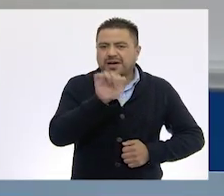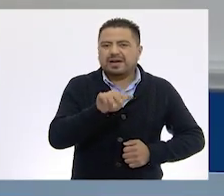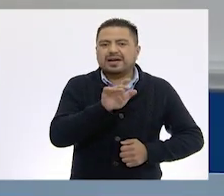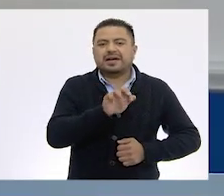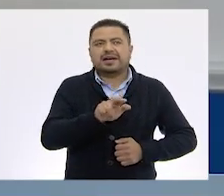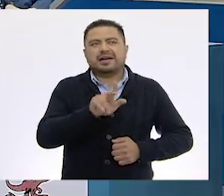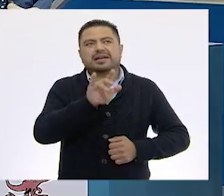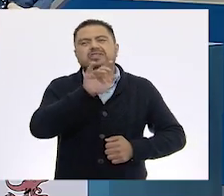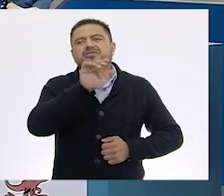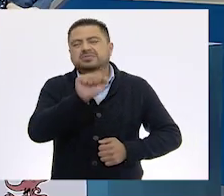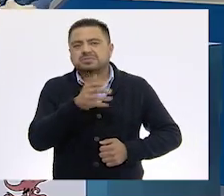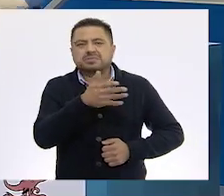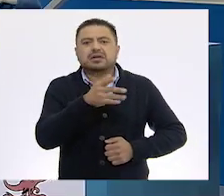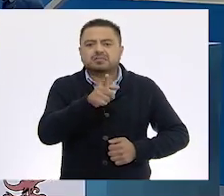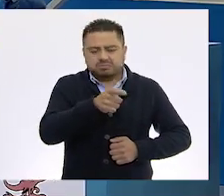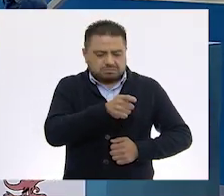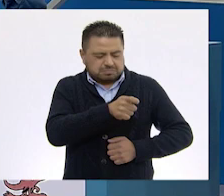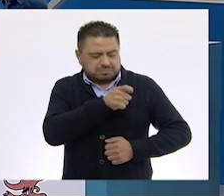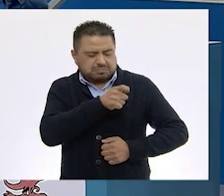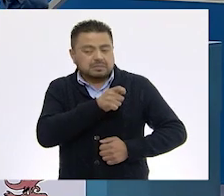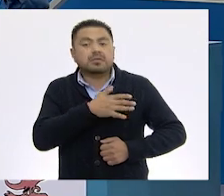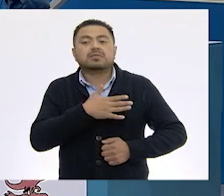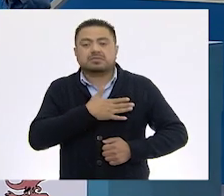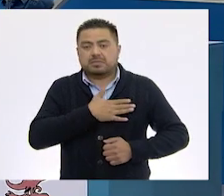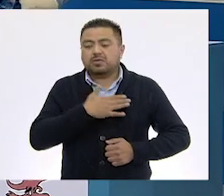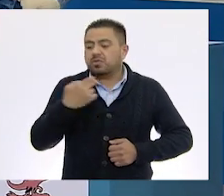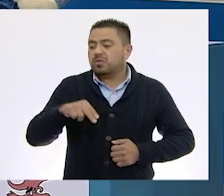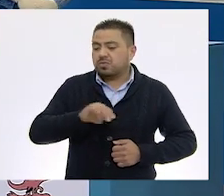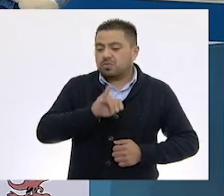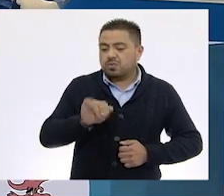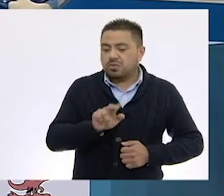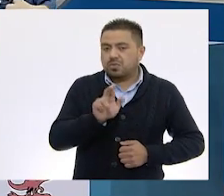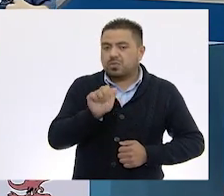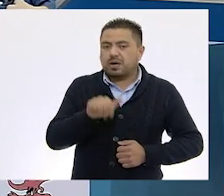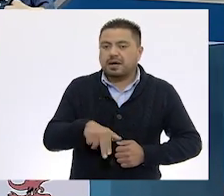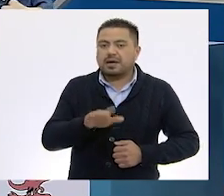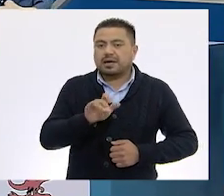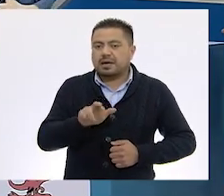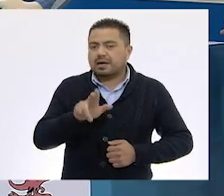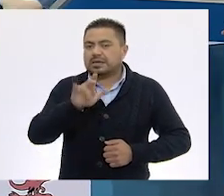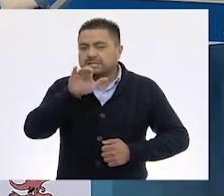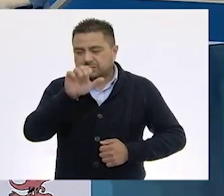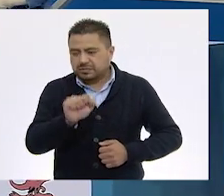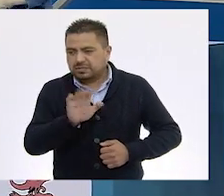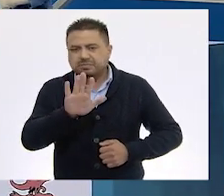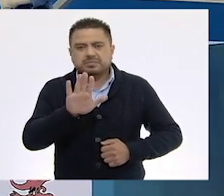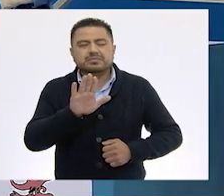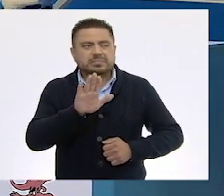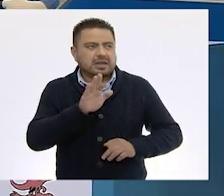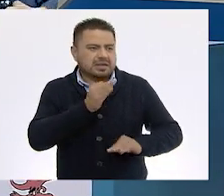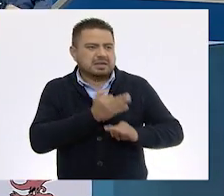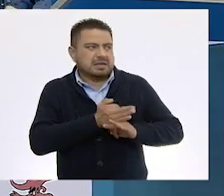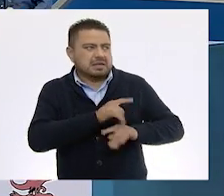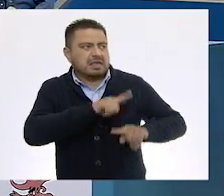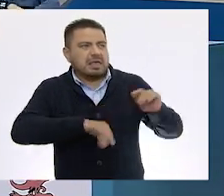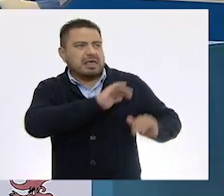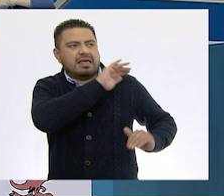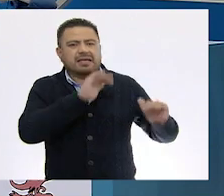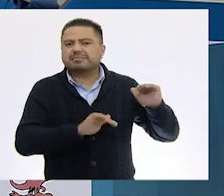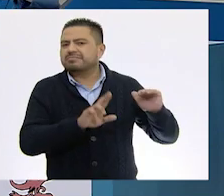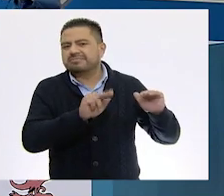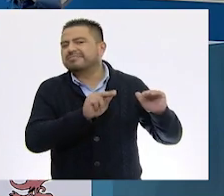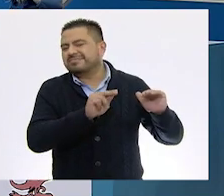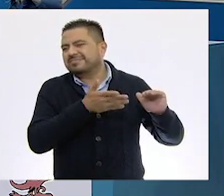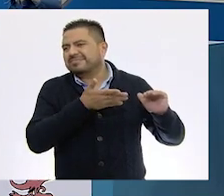elemental. Inspector Juan Carlos, por favor. Claro que sí. No le voy a quitar mérito, querido inspector